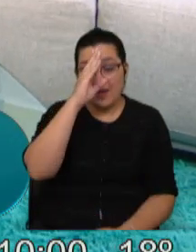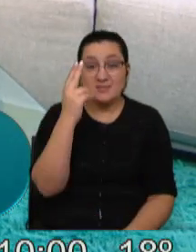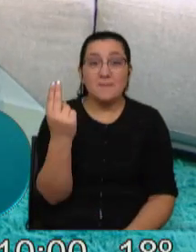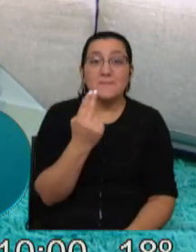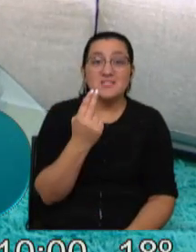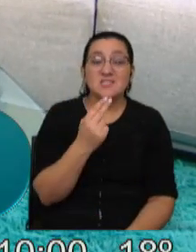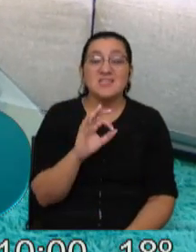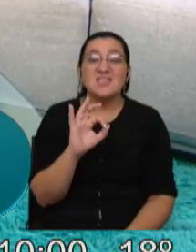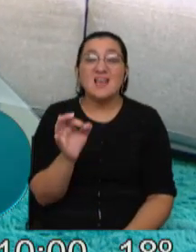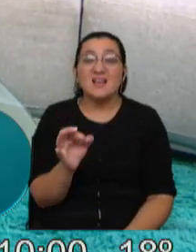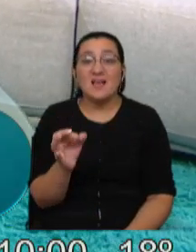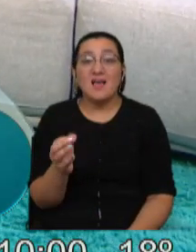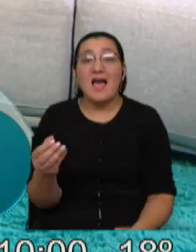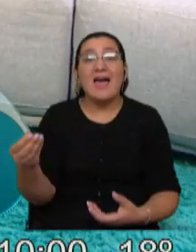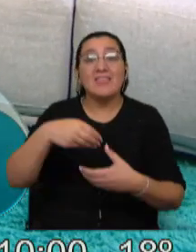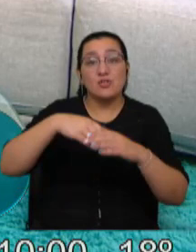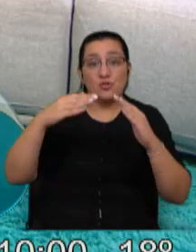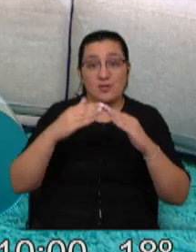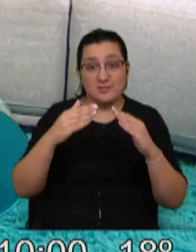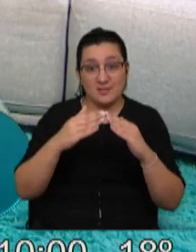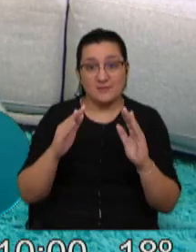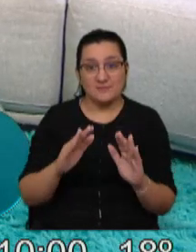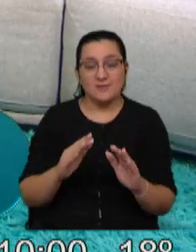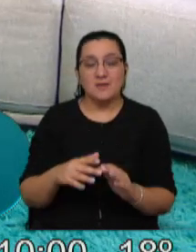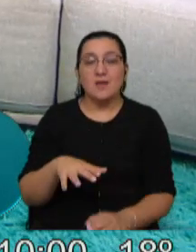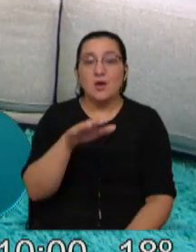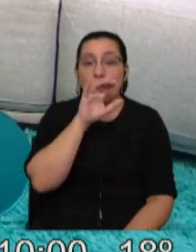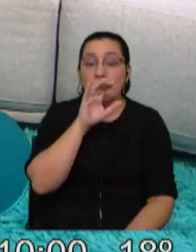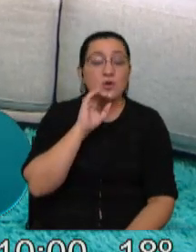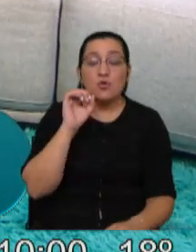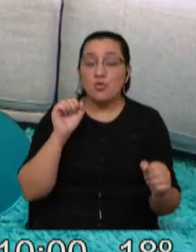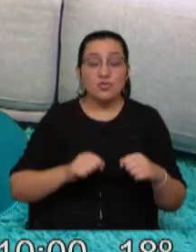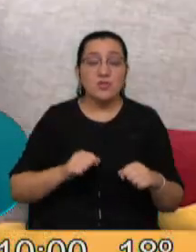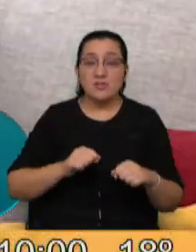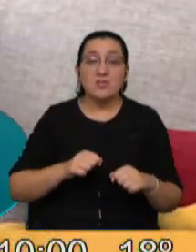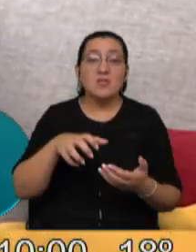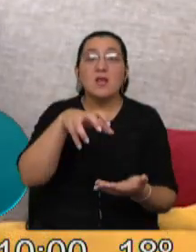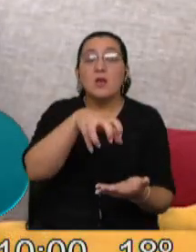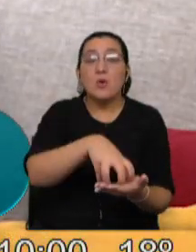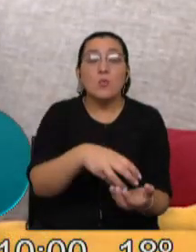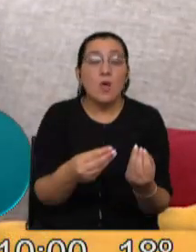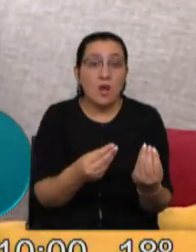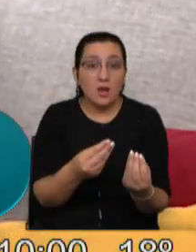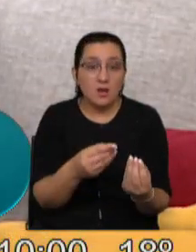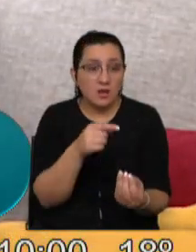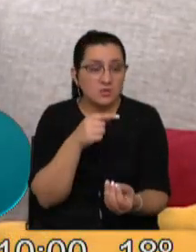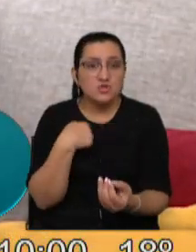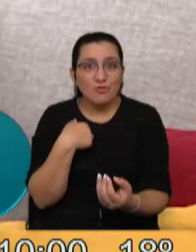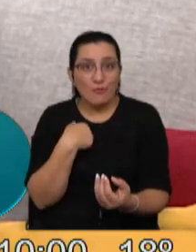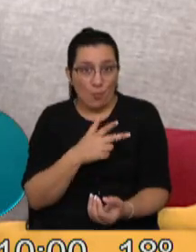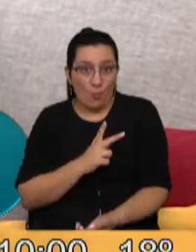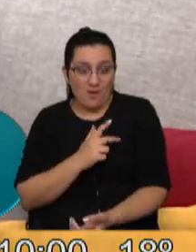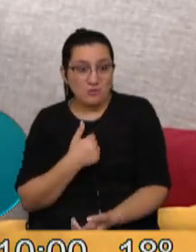defecar a él. Ahí está. ¿De acuerdo? Vamos. Bien. En realidad, los perros no entienden de lugares. ¿Qué quiere decir?